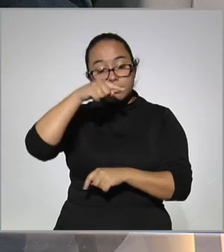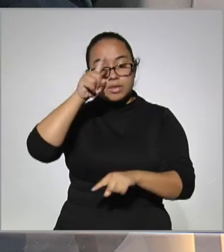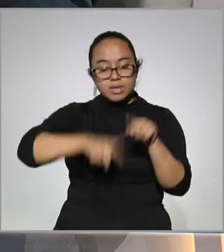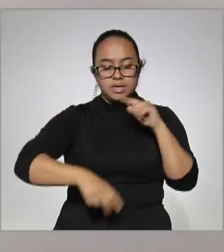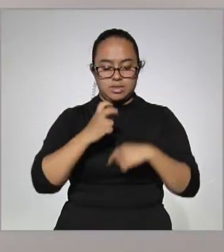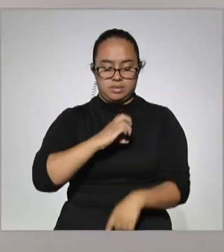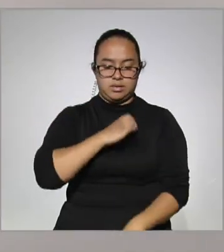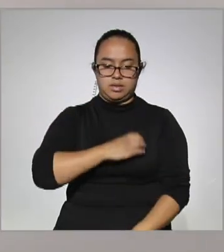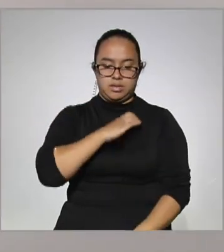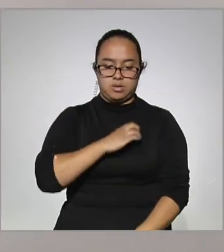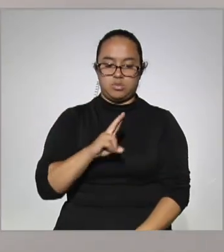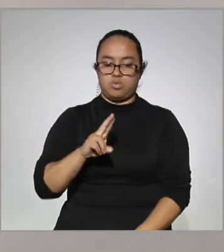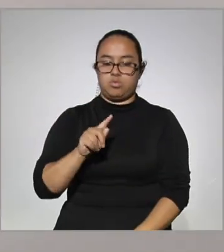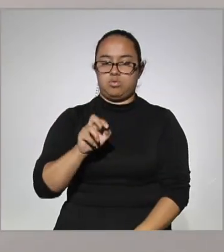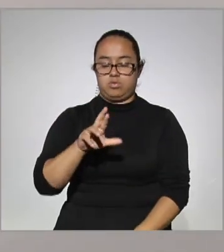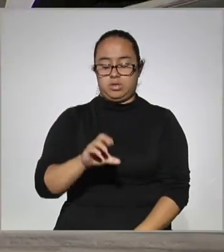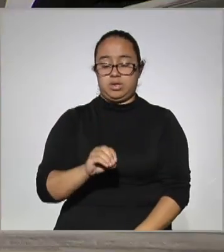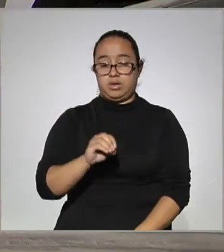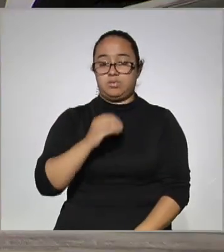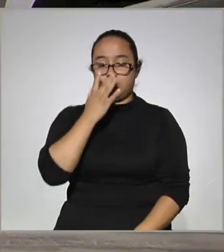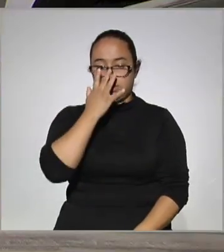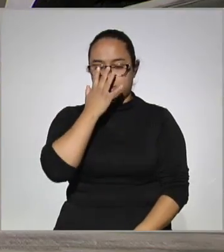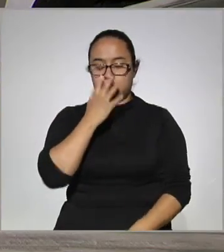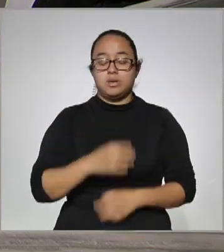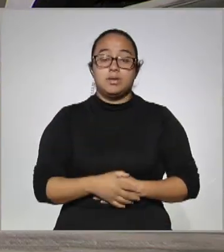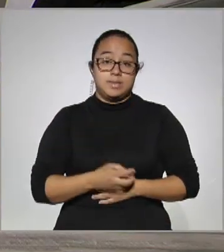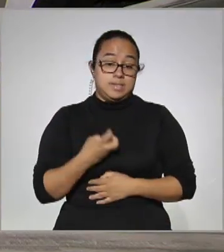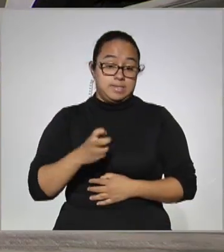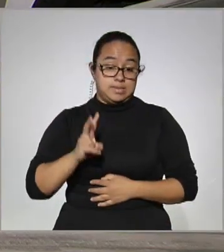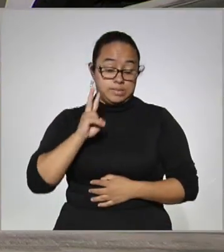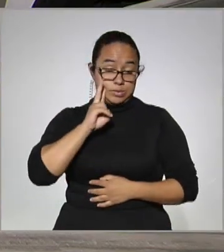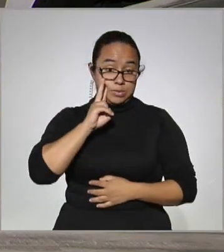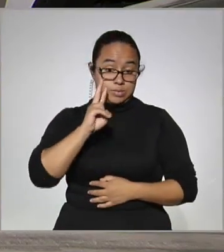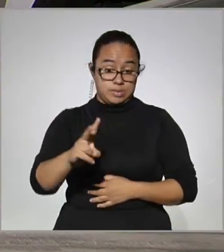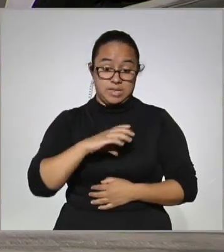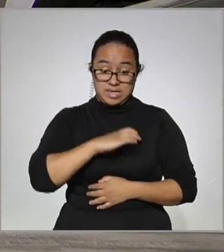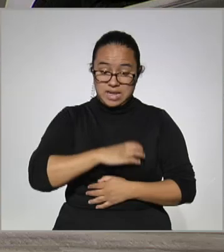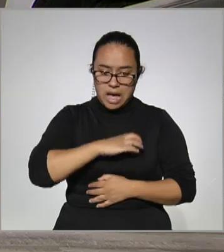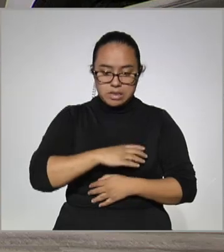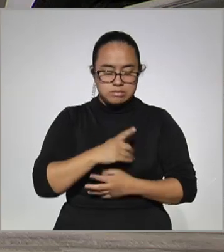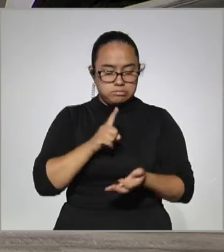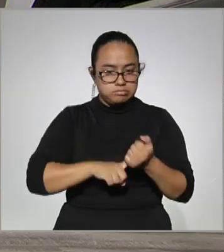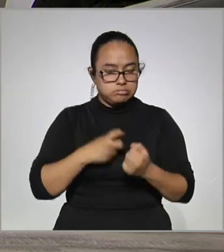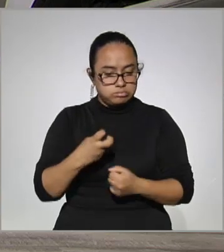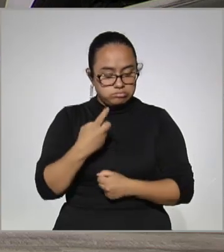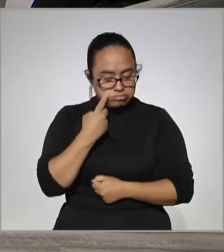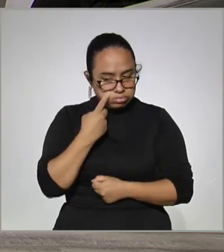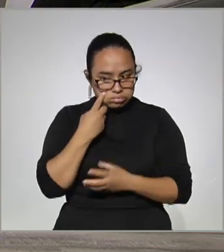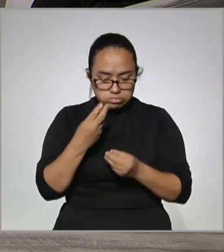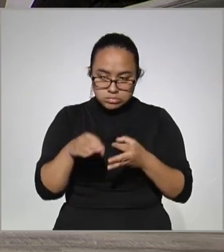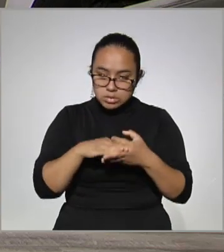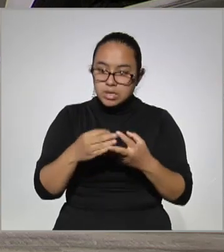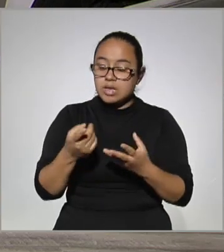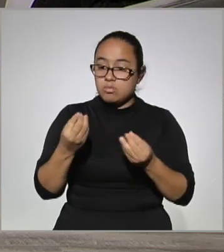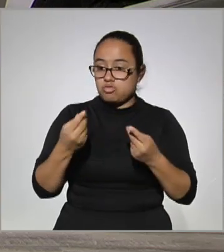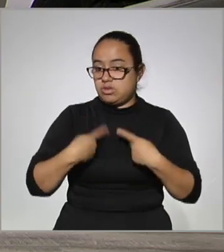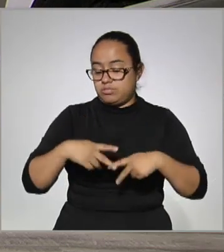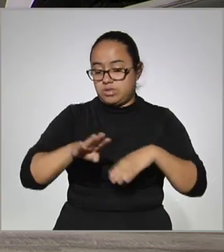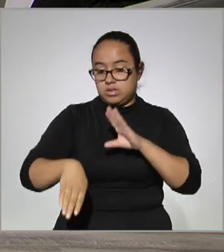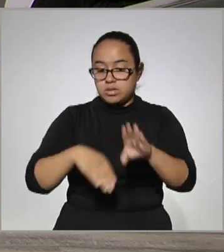del cáncer cervicuterino. Esto es muy importante porque estamos viendo que es un cáncer muy común, que cobra muchas vidas y que se